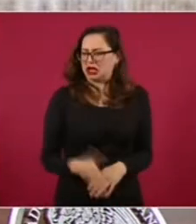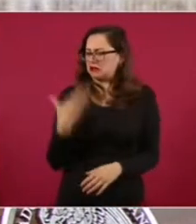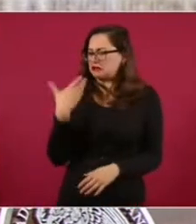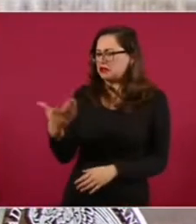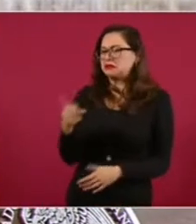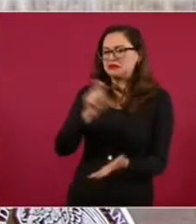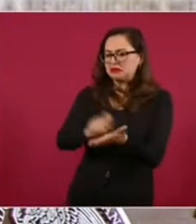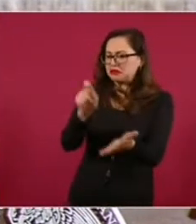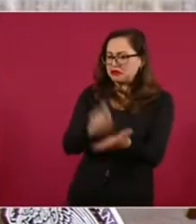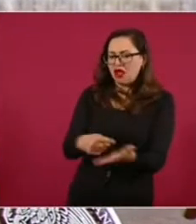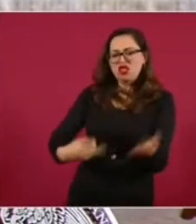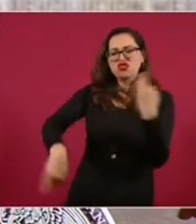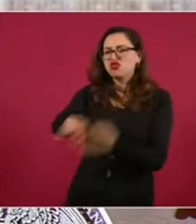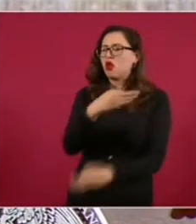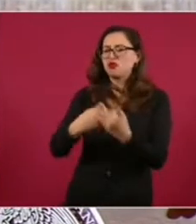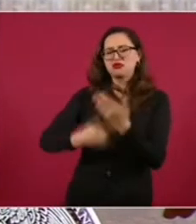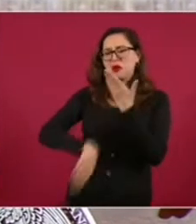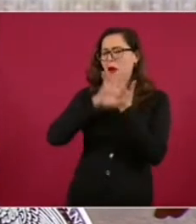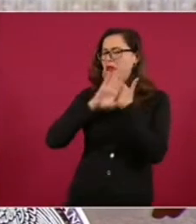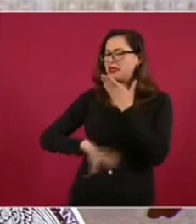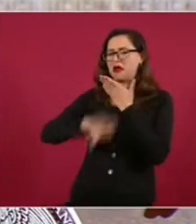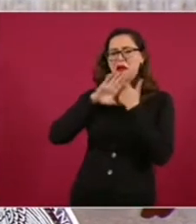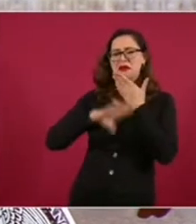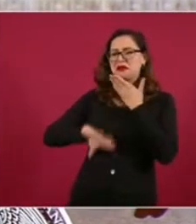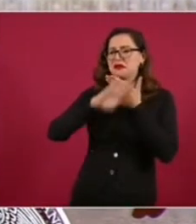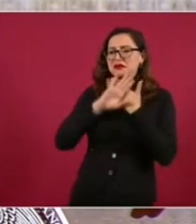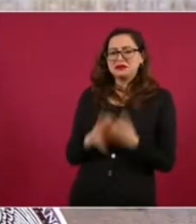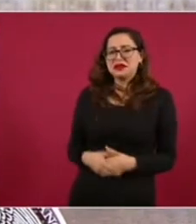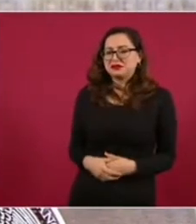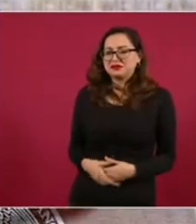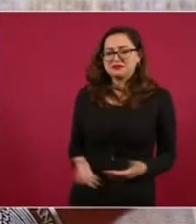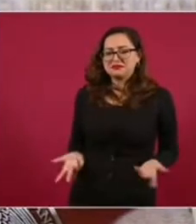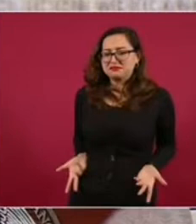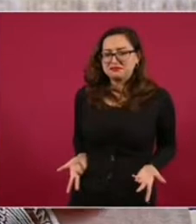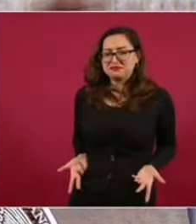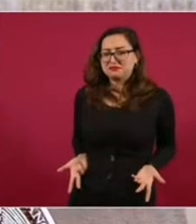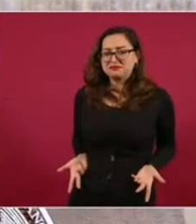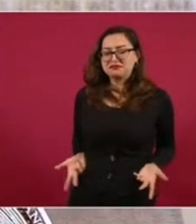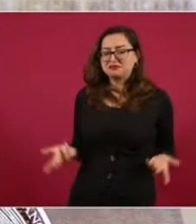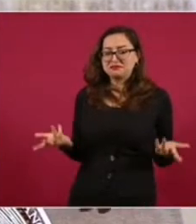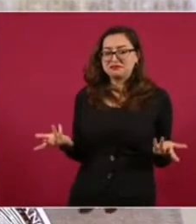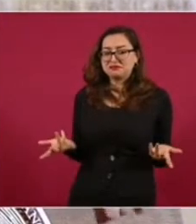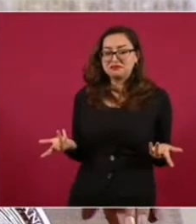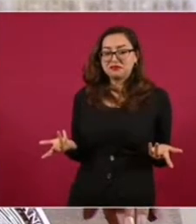Todos los que escriben ahí están en contra de nosotros. Y nada más,